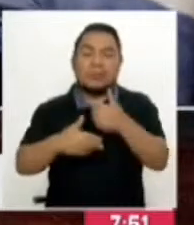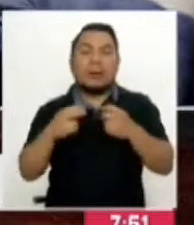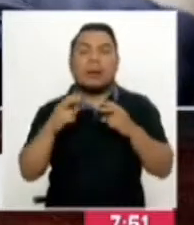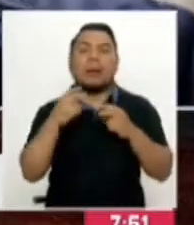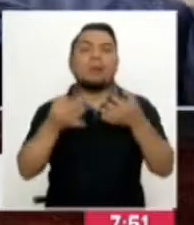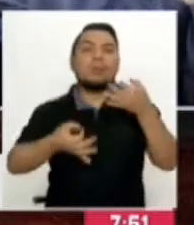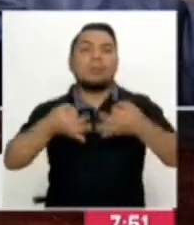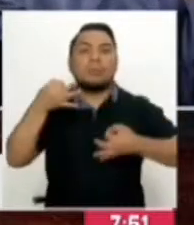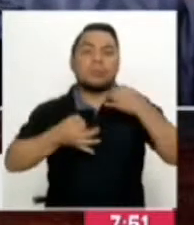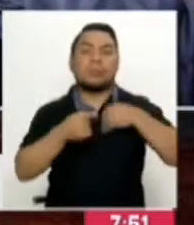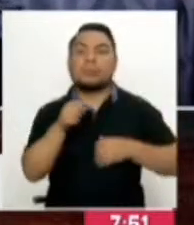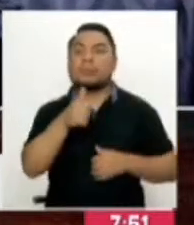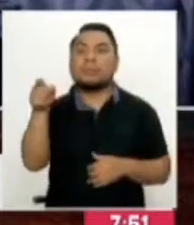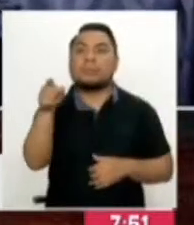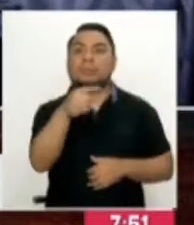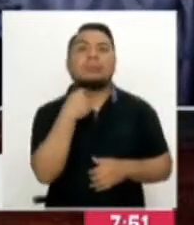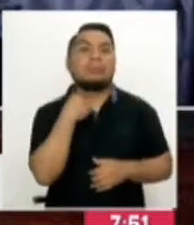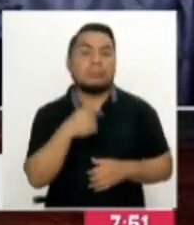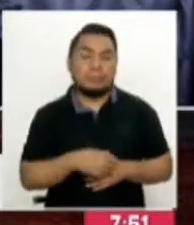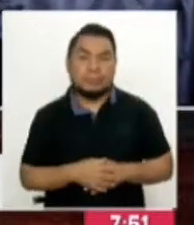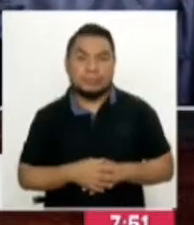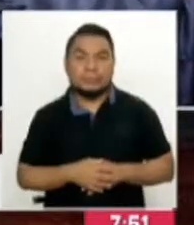oral contra los otros que están involucrados?